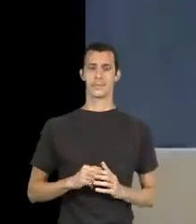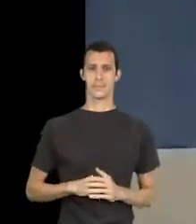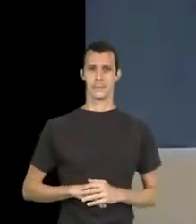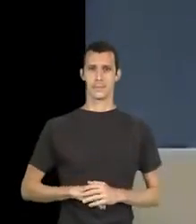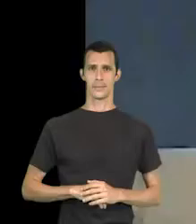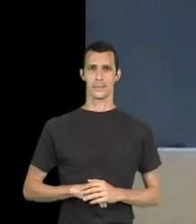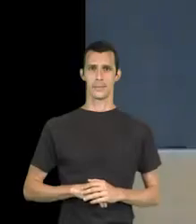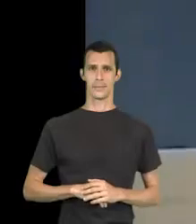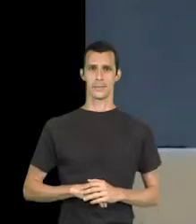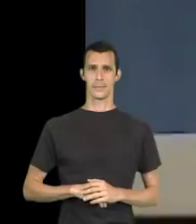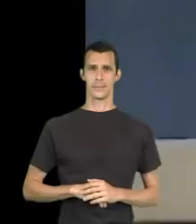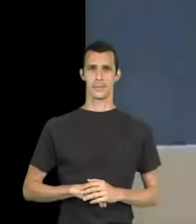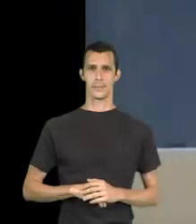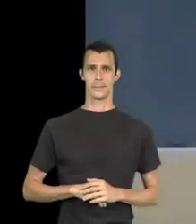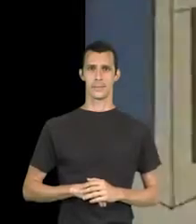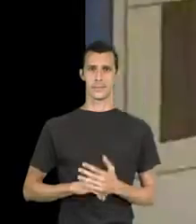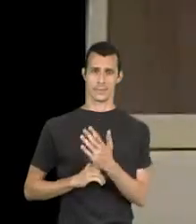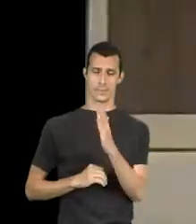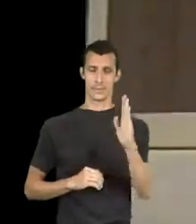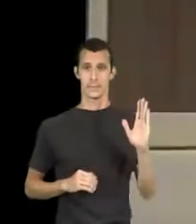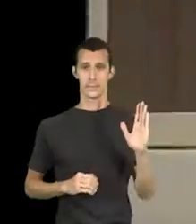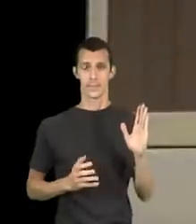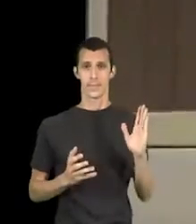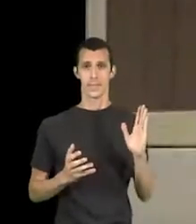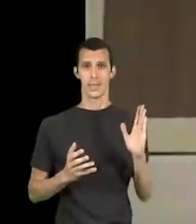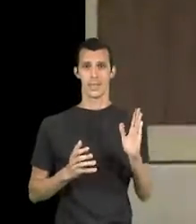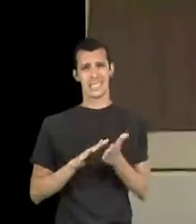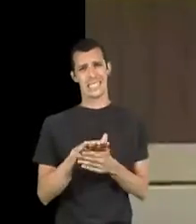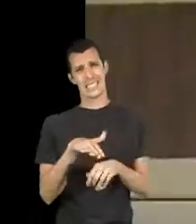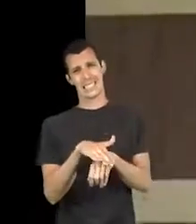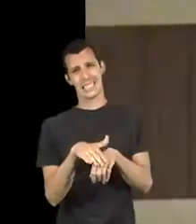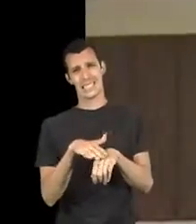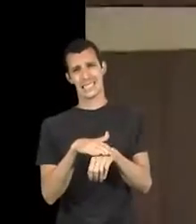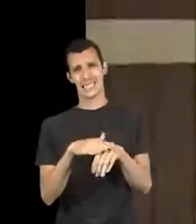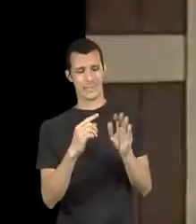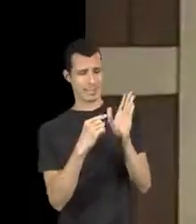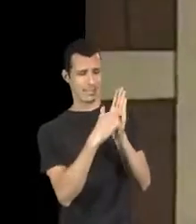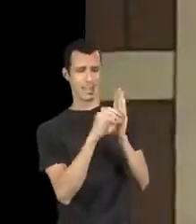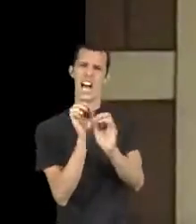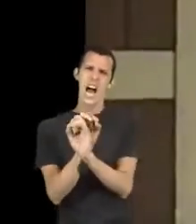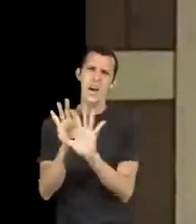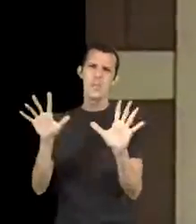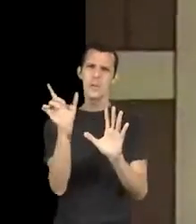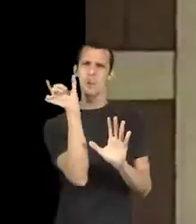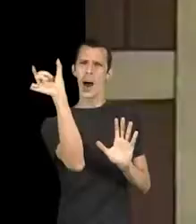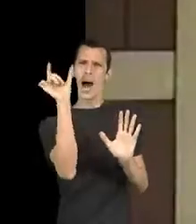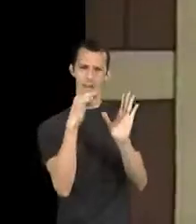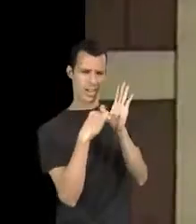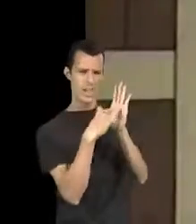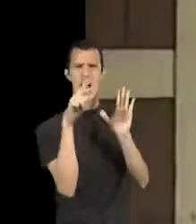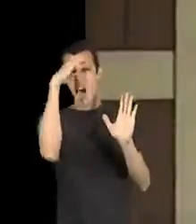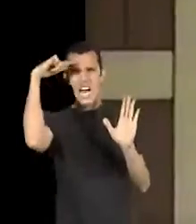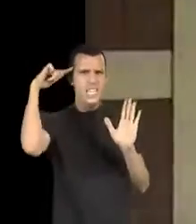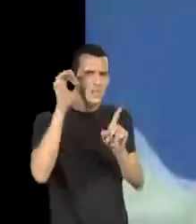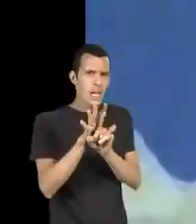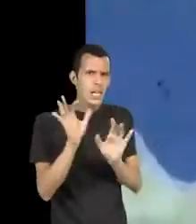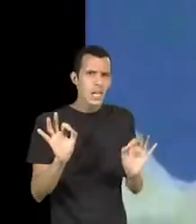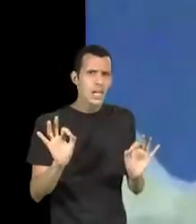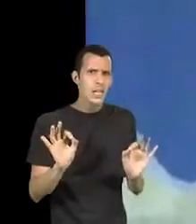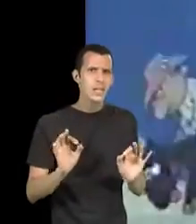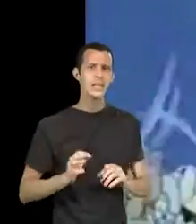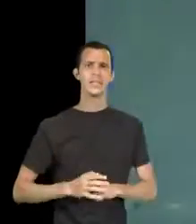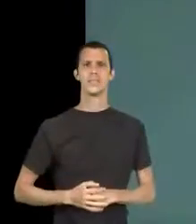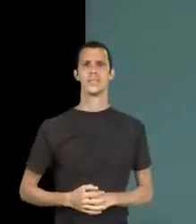¡Pase! ¡Pase, pase! Perdón, explosión no se escribe con ese.